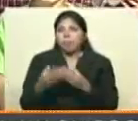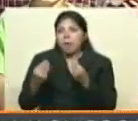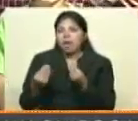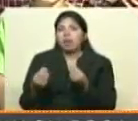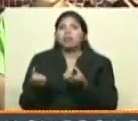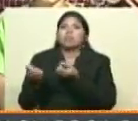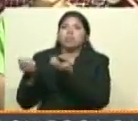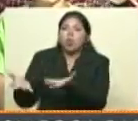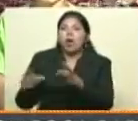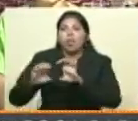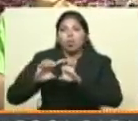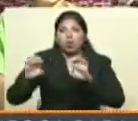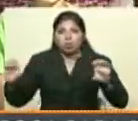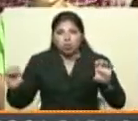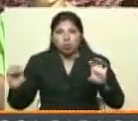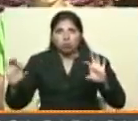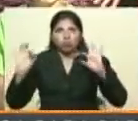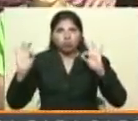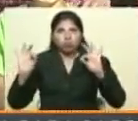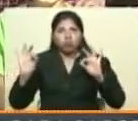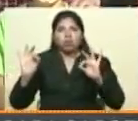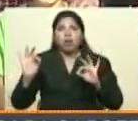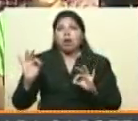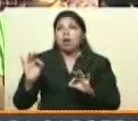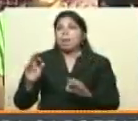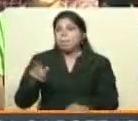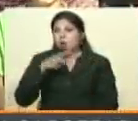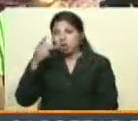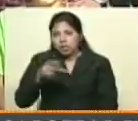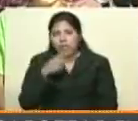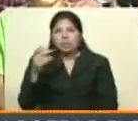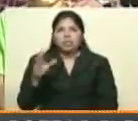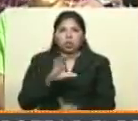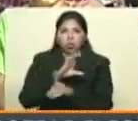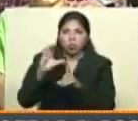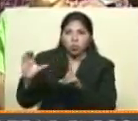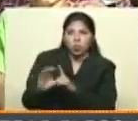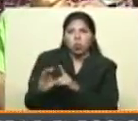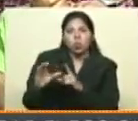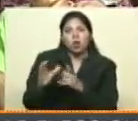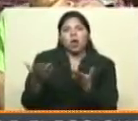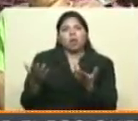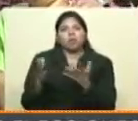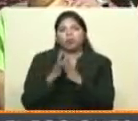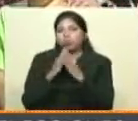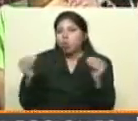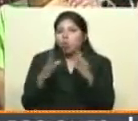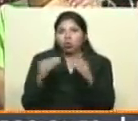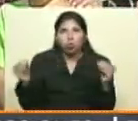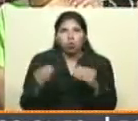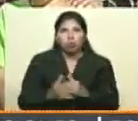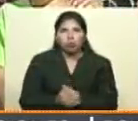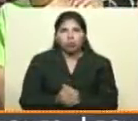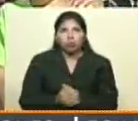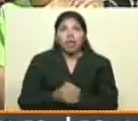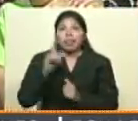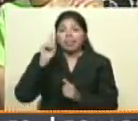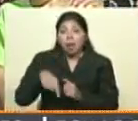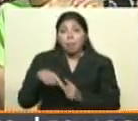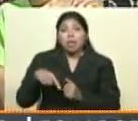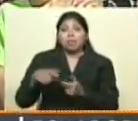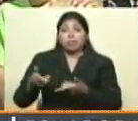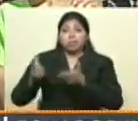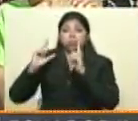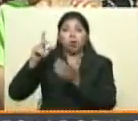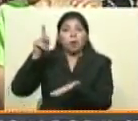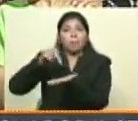su formación política, cultural, ideológica, para garantizar su participación